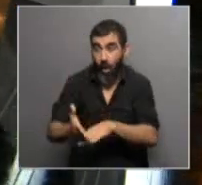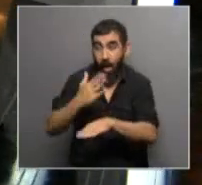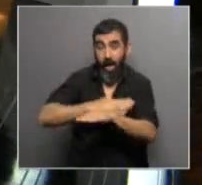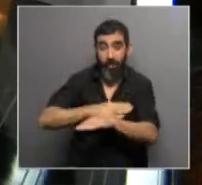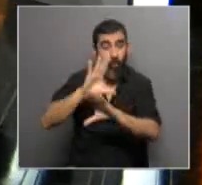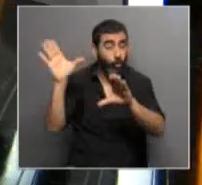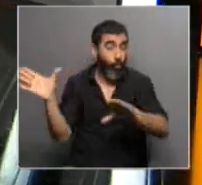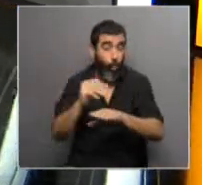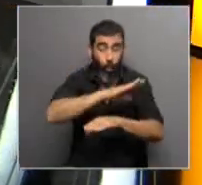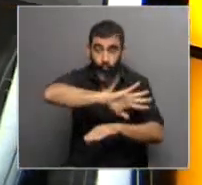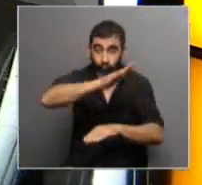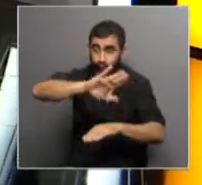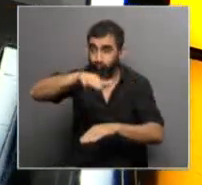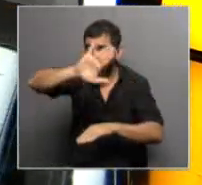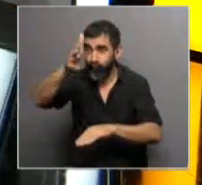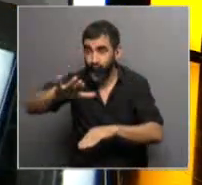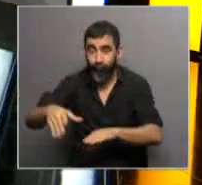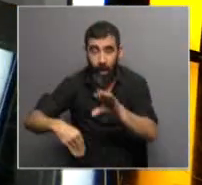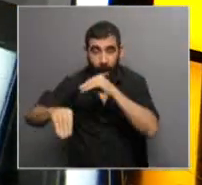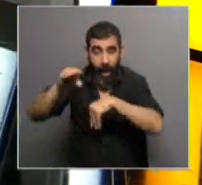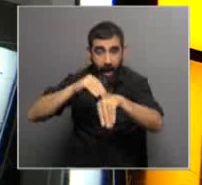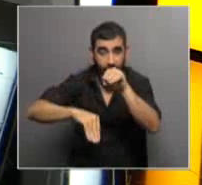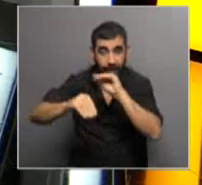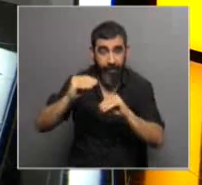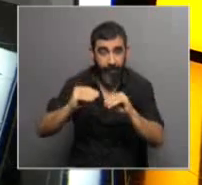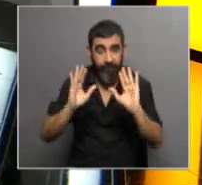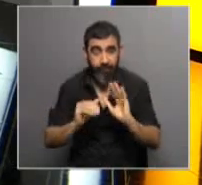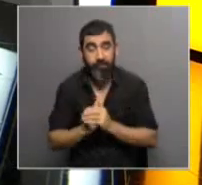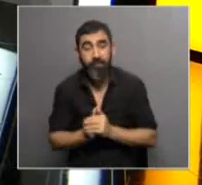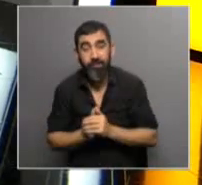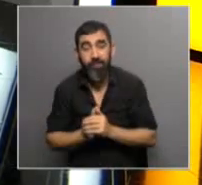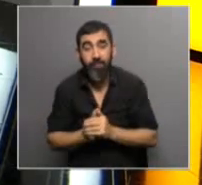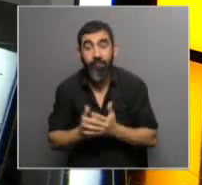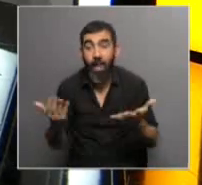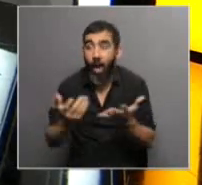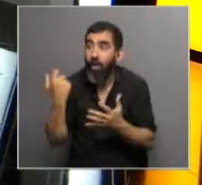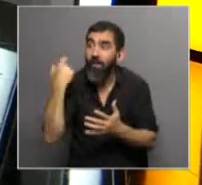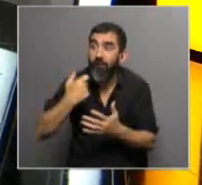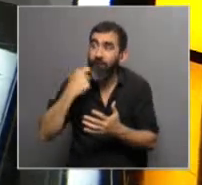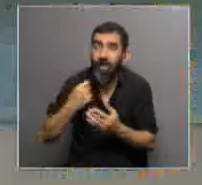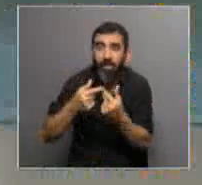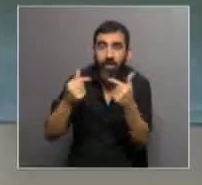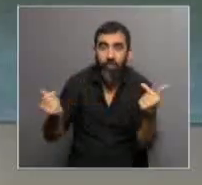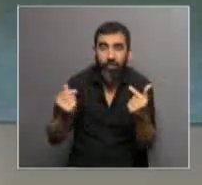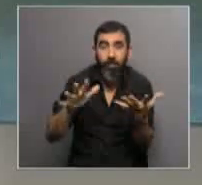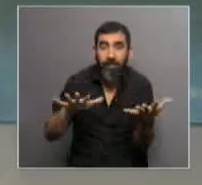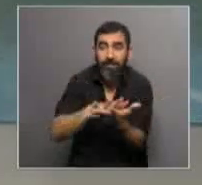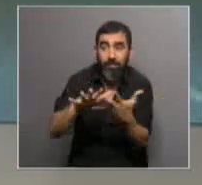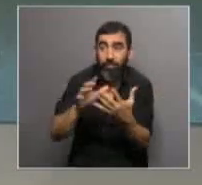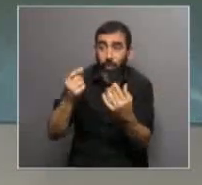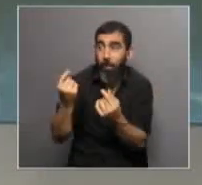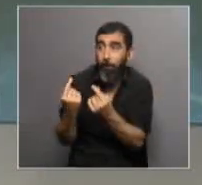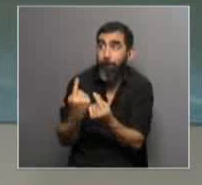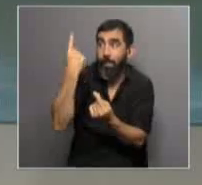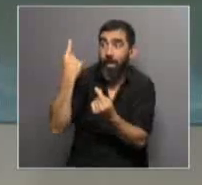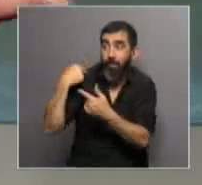de eso en la duna pero digamos que ya lo que lo que falta fondo una la playa situación original desapareció